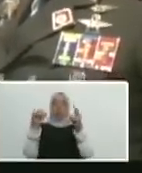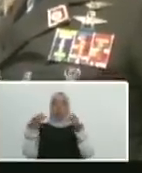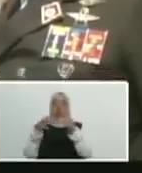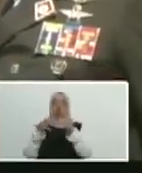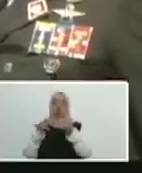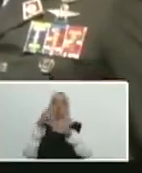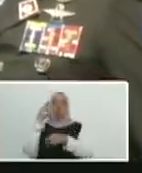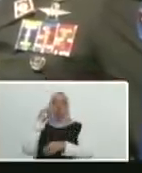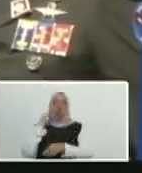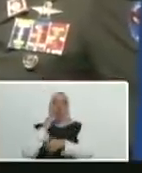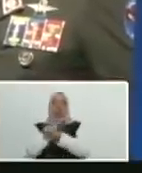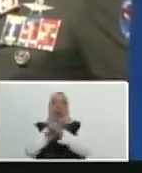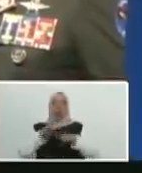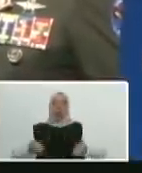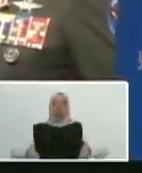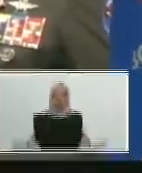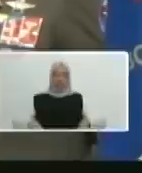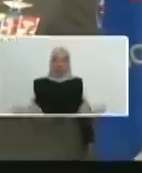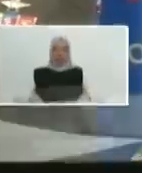Ejército Bolivariano.